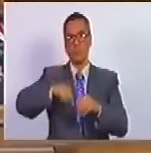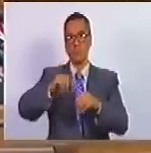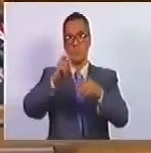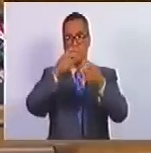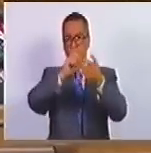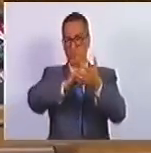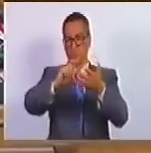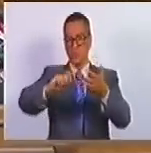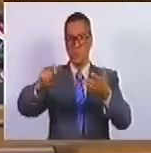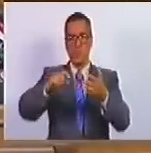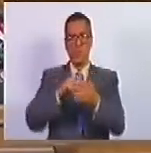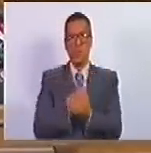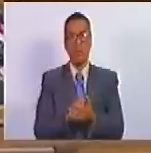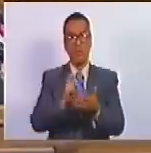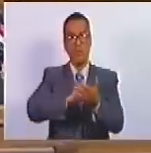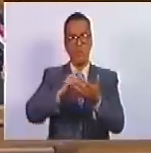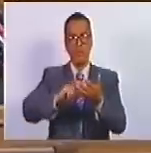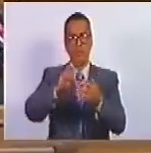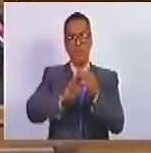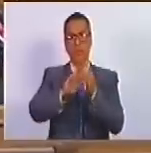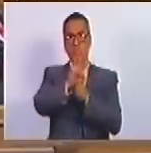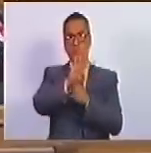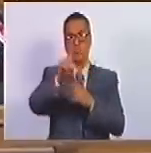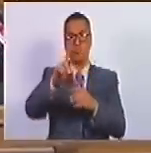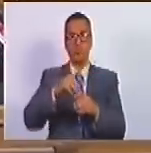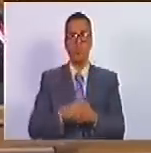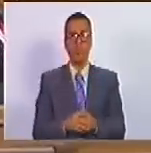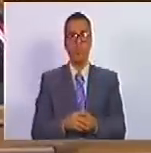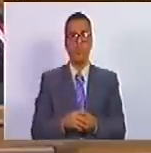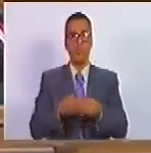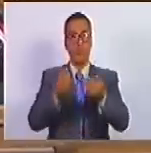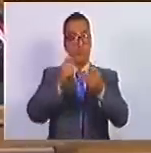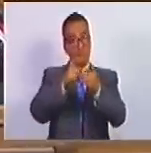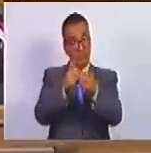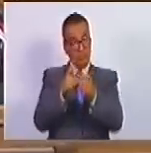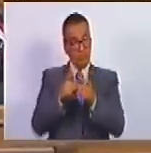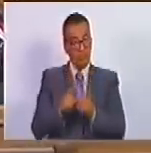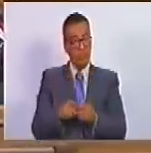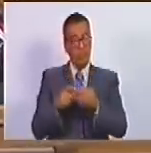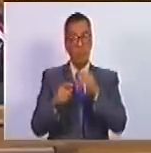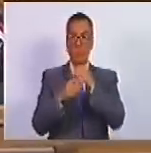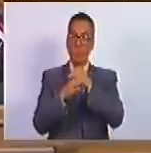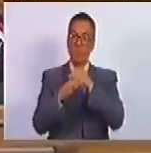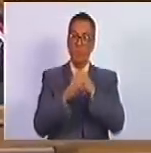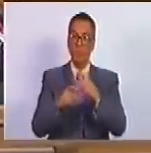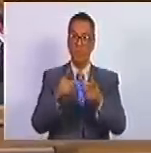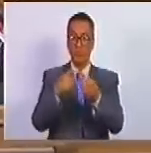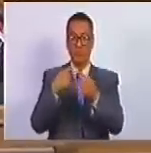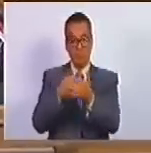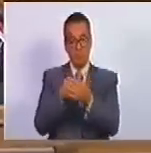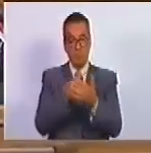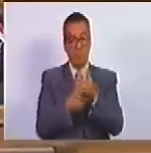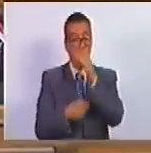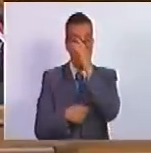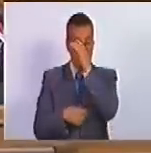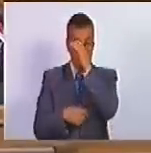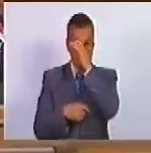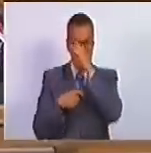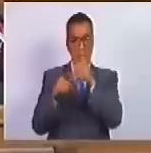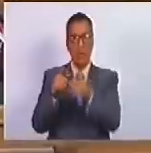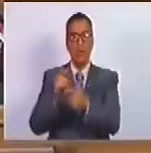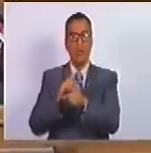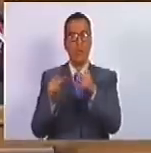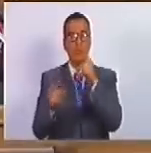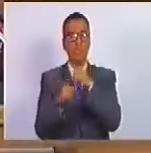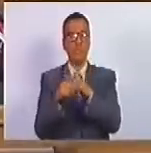redactado en los siguientes términos. Artículo 41. El impuesto estatal por la emisión de órdenes de pago, cheques,